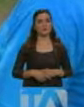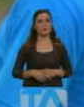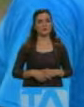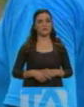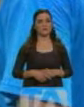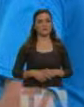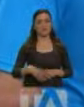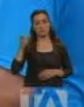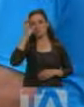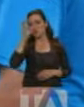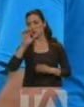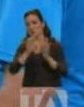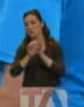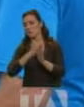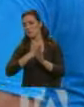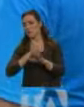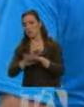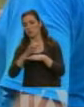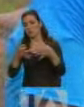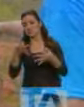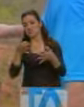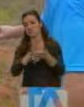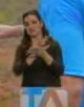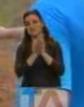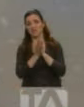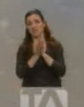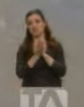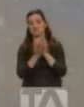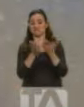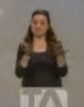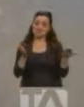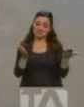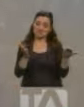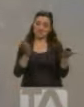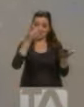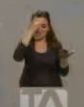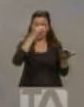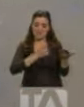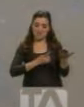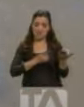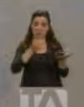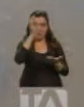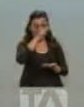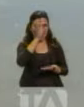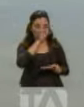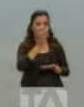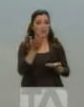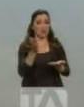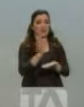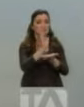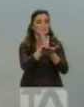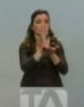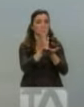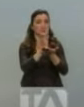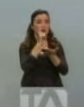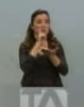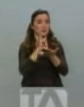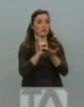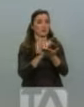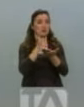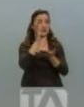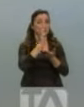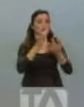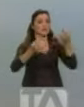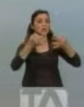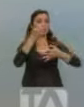las instancias legales en el país en busca de la remediación y compensación, los amazónicos de Pacayacu llevarán su testimonio y las evidencias